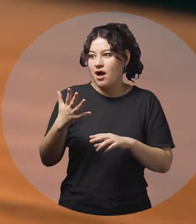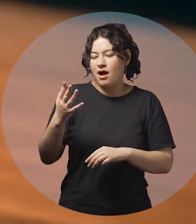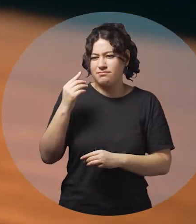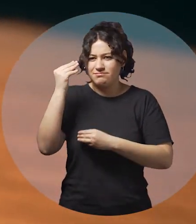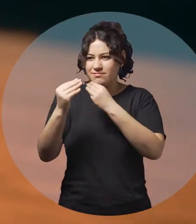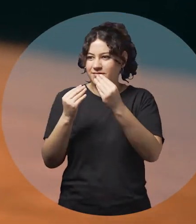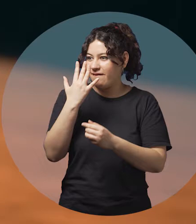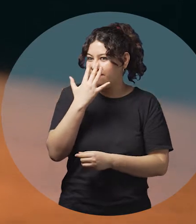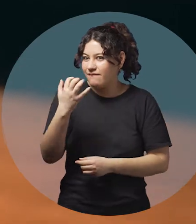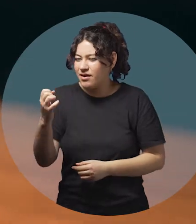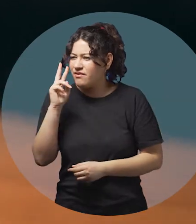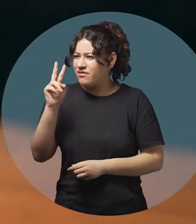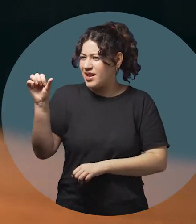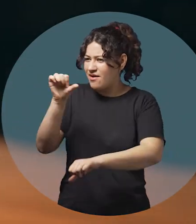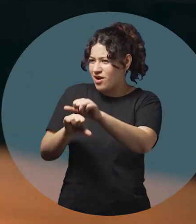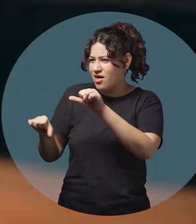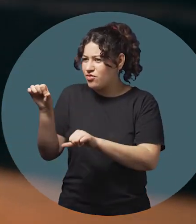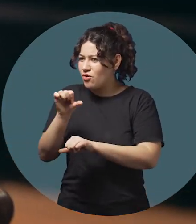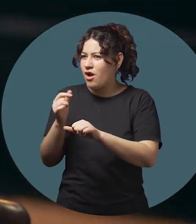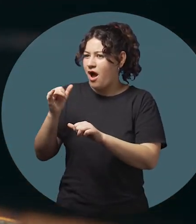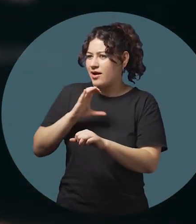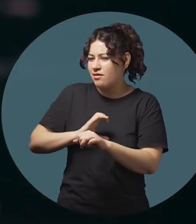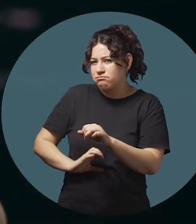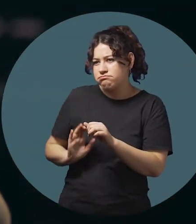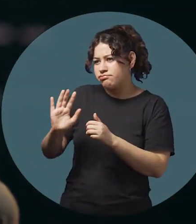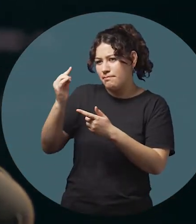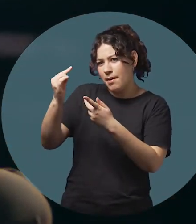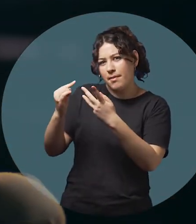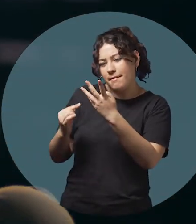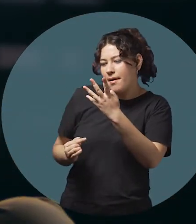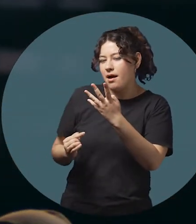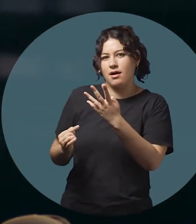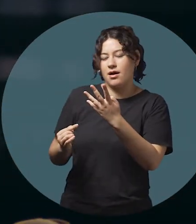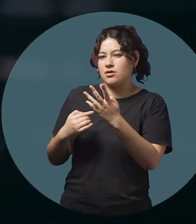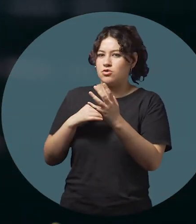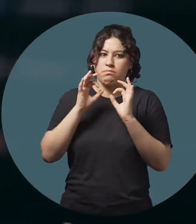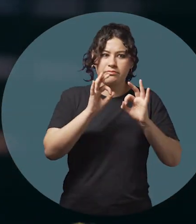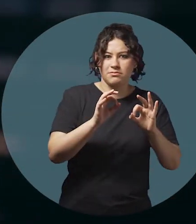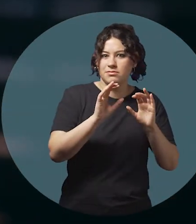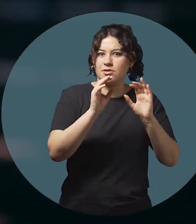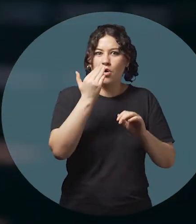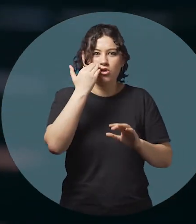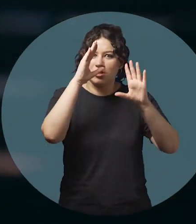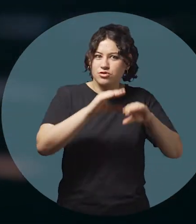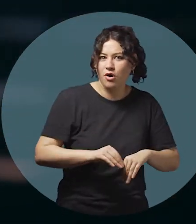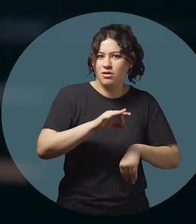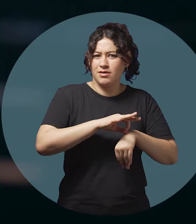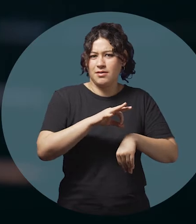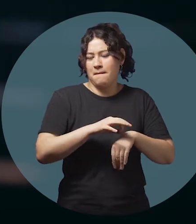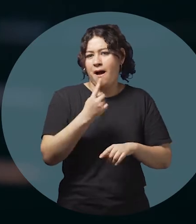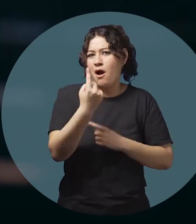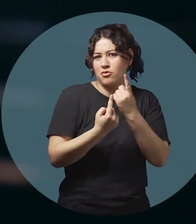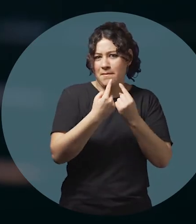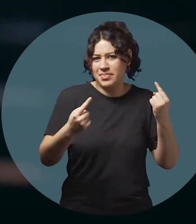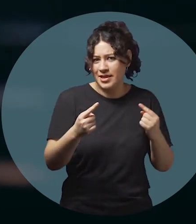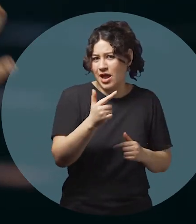me preocupa, lo he visto en el laboratorio, se manifiesta con determinadas características y no sé toda la medicina, no he hecho hematología